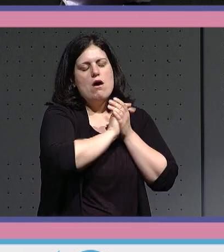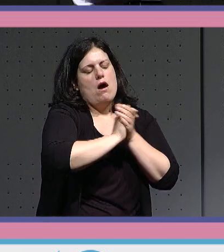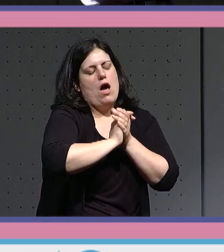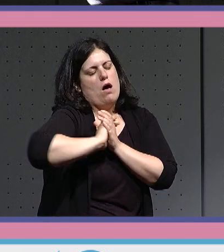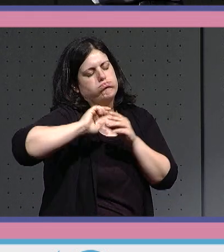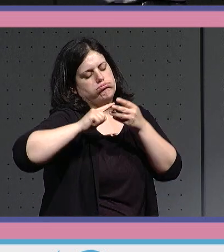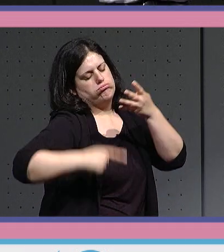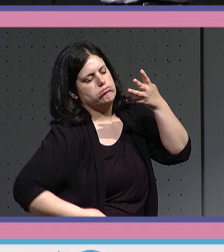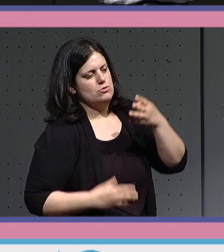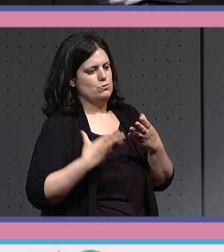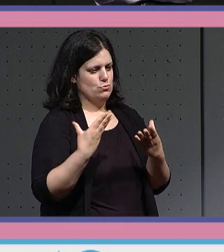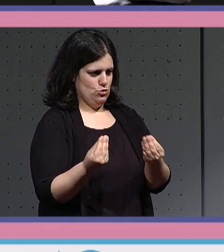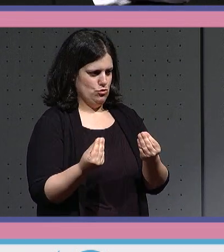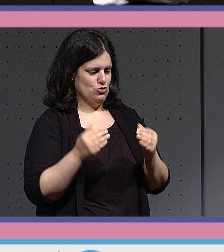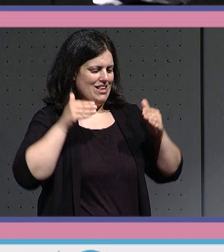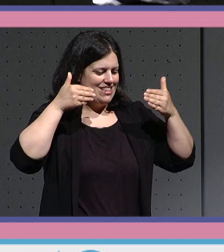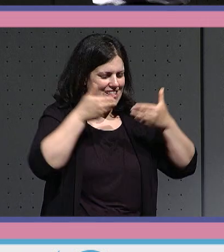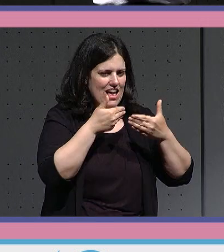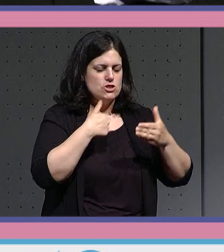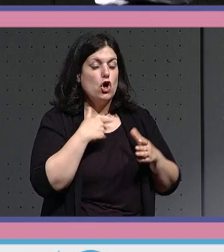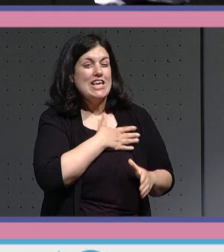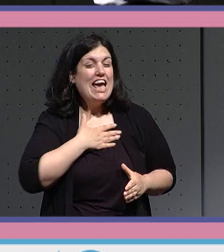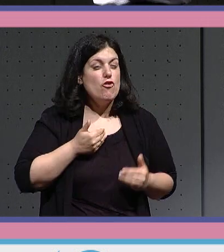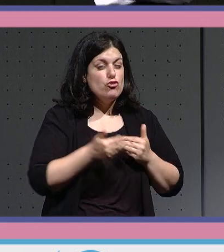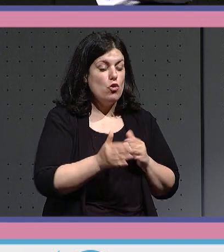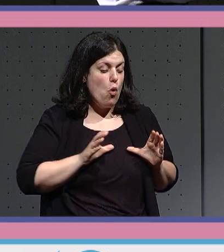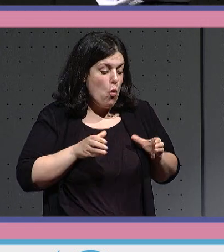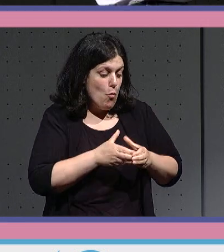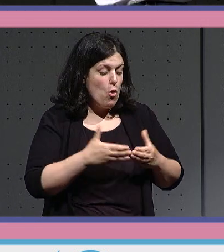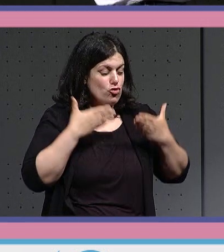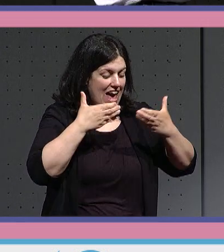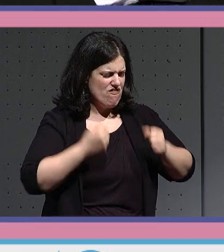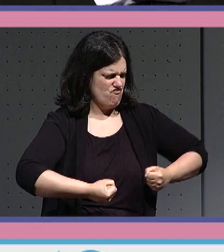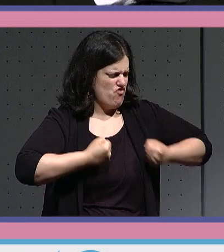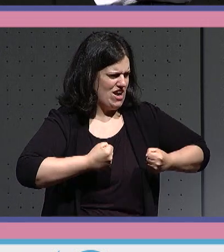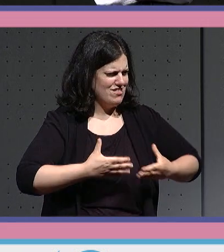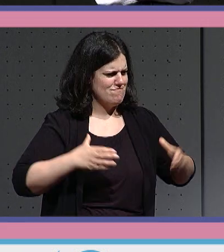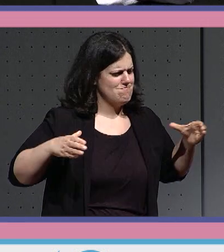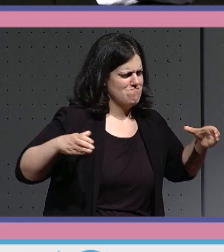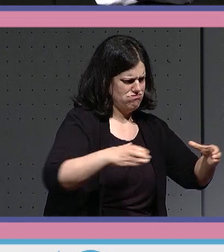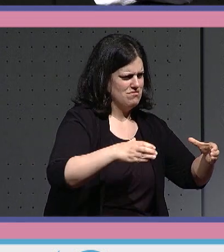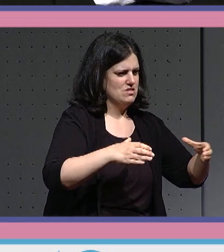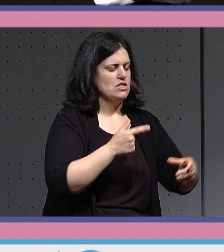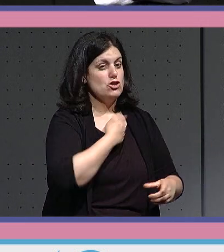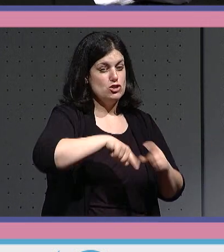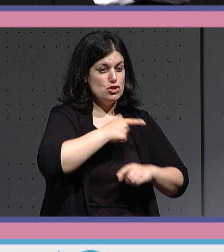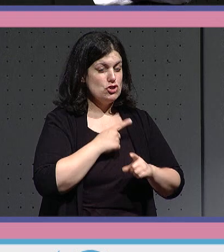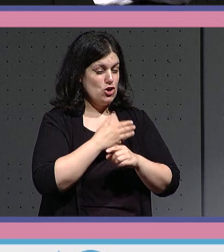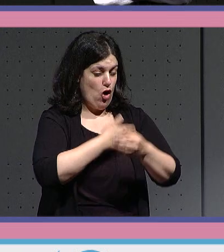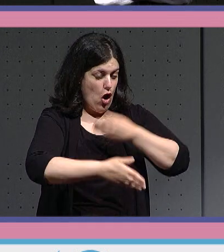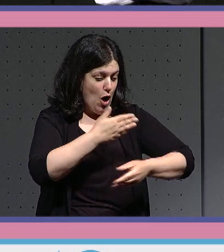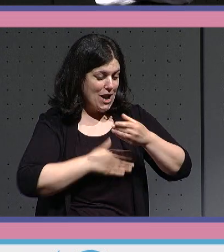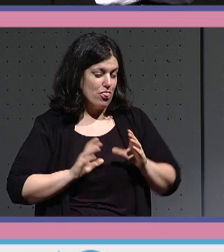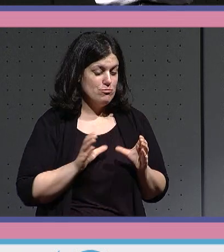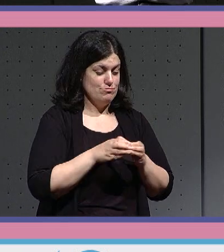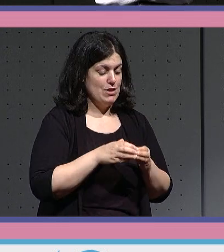gente. Vamos haciendo un grupo de TEA, que yo es mi sueño, hacerlo fuerte y potente. Siempre tenemos una colaboración muy estrecha con el Consorcio